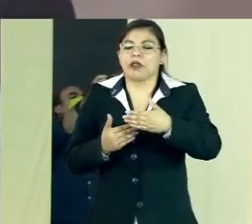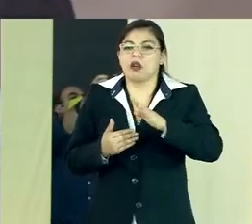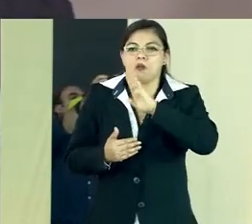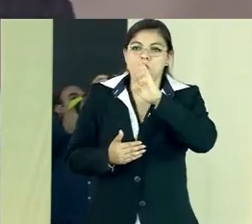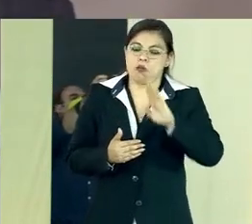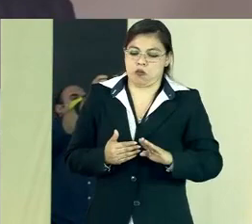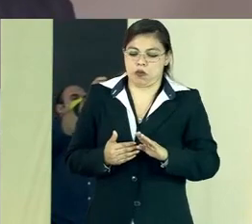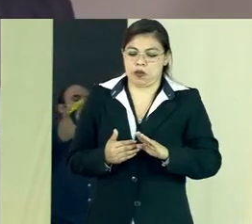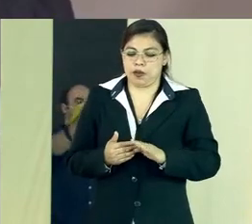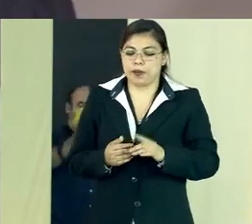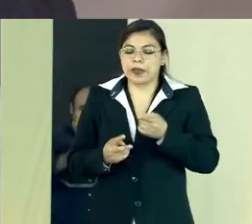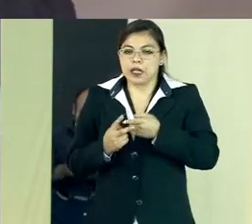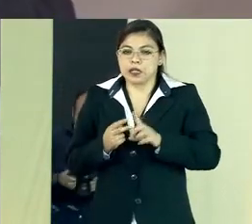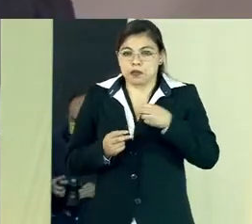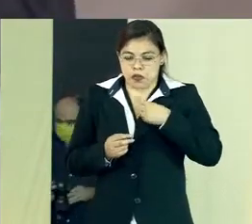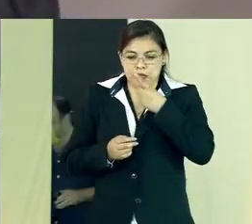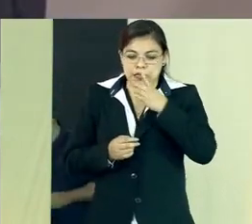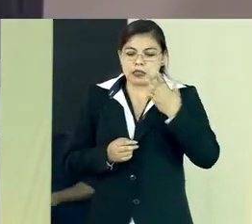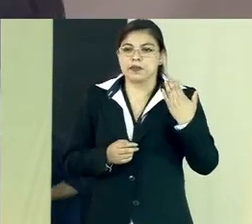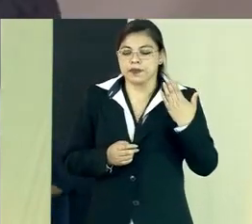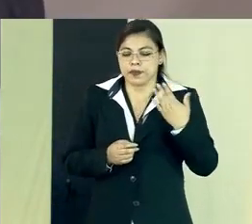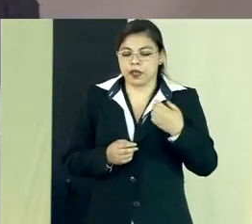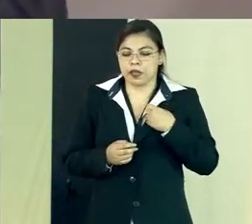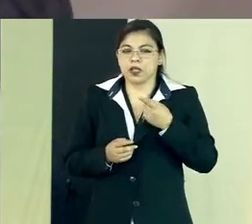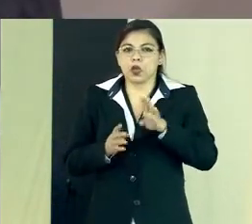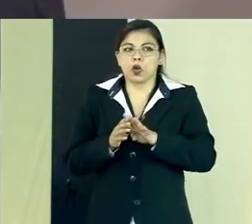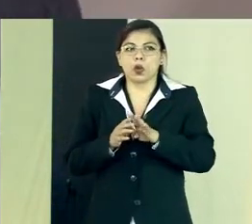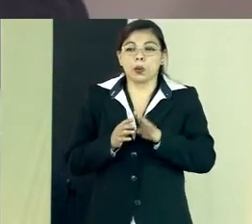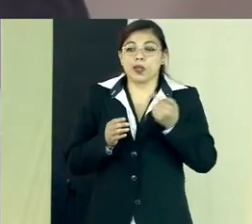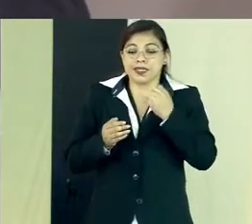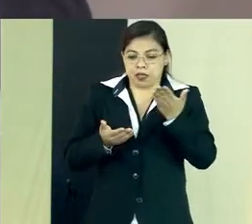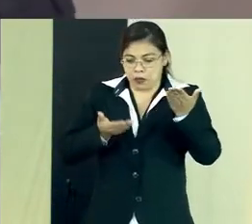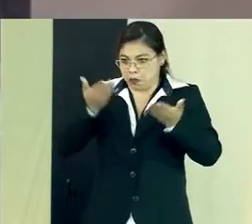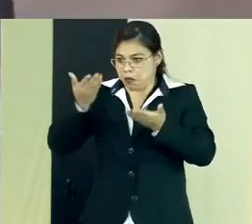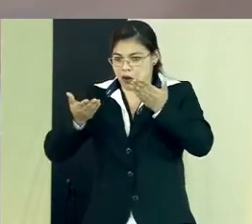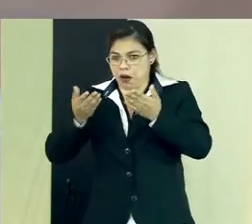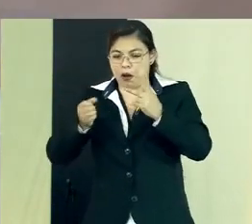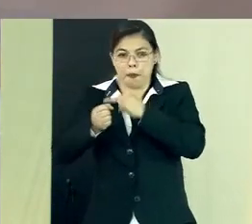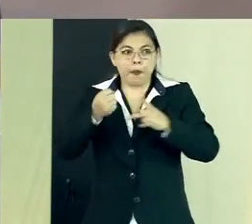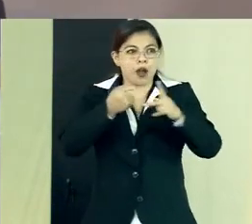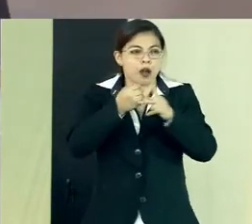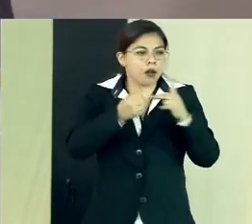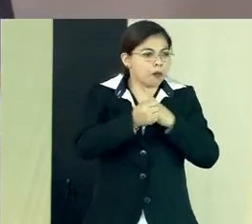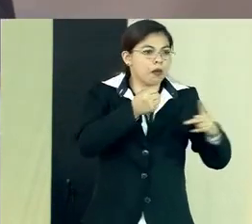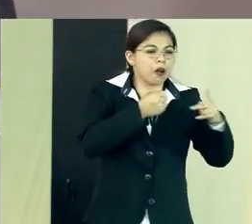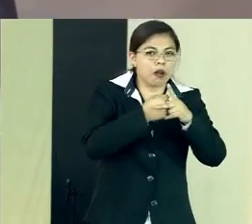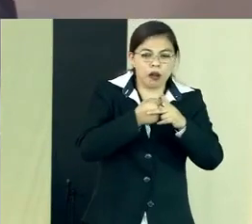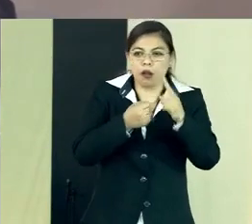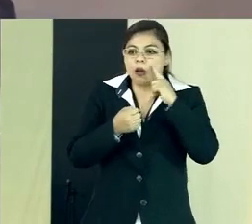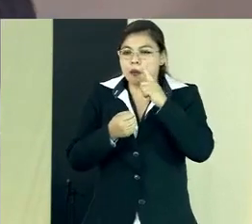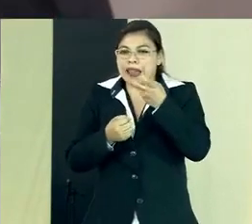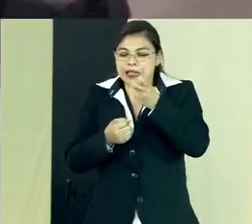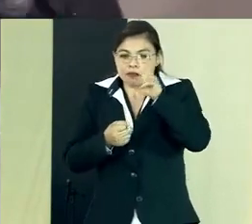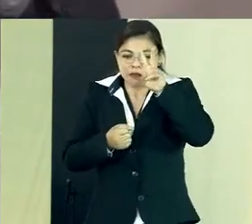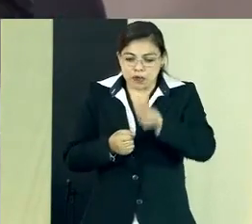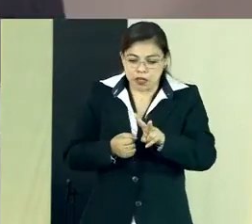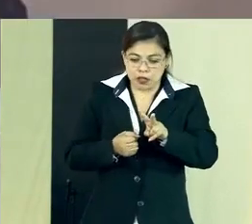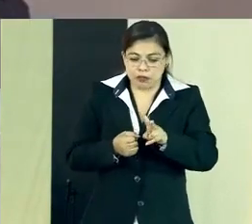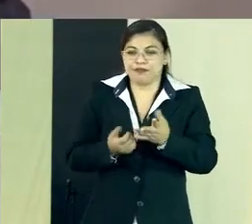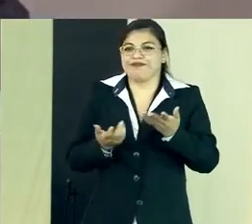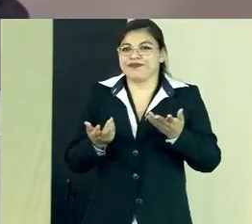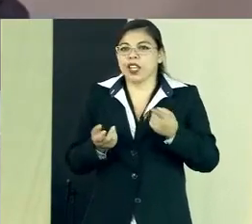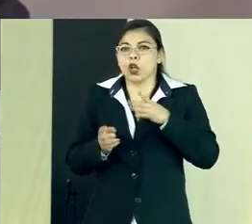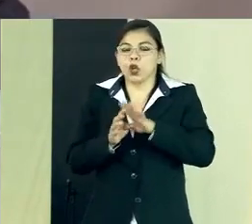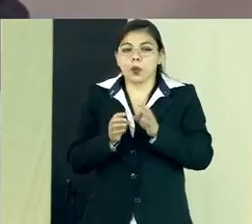a lo que he mencionado hace un momento éste simplismo la comparación entre países sin tomar en cuenta estas realidades pues obviamente